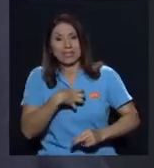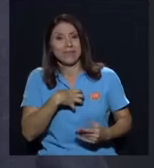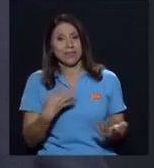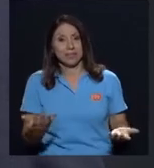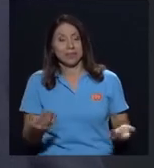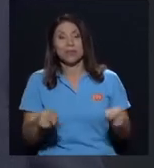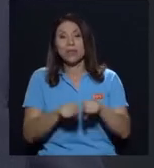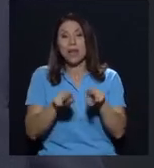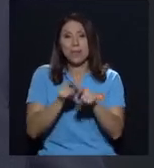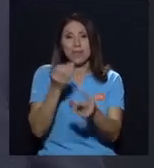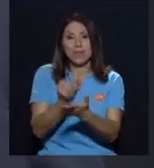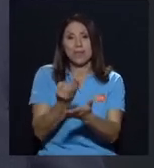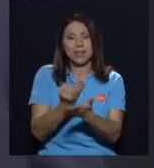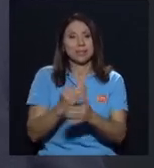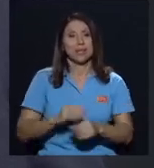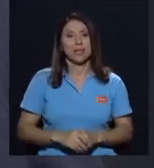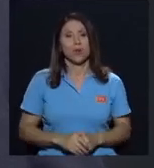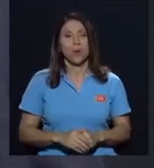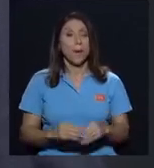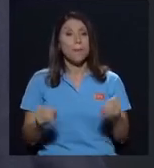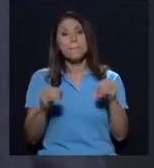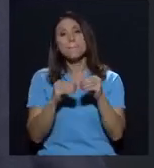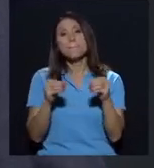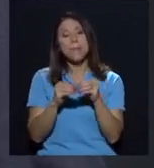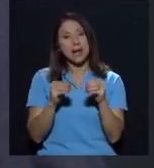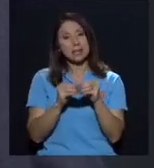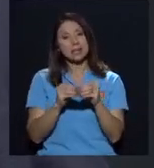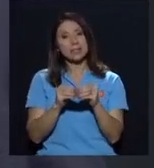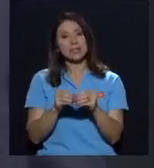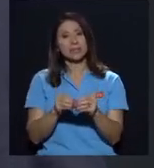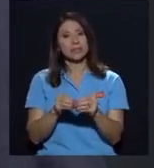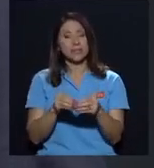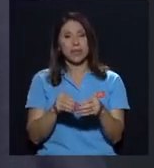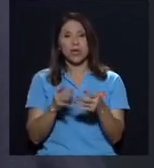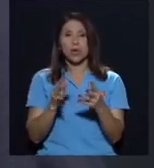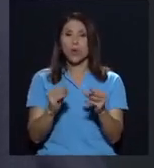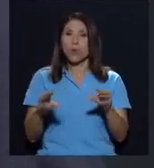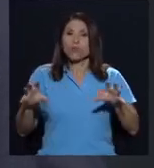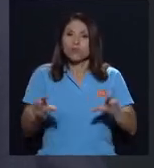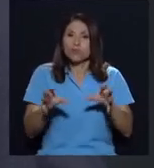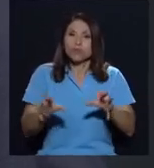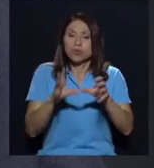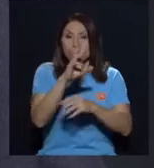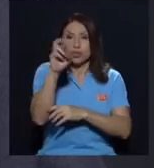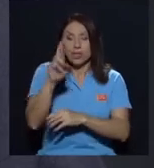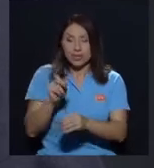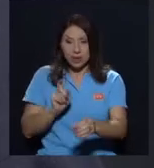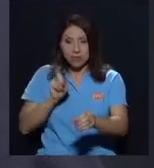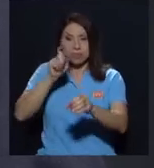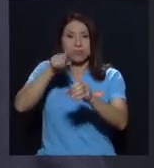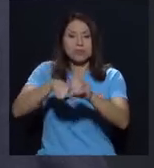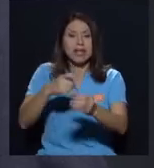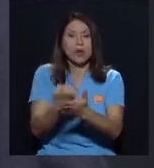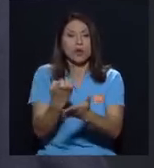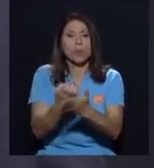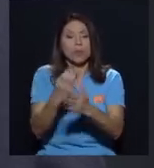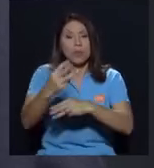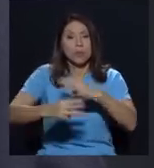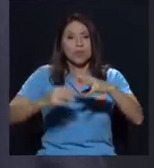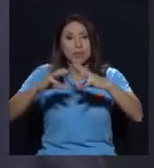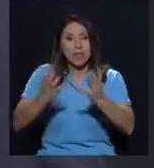fue una mayor inserción y participación de costa rica en la economía mundial entramos a la organización mundial del comercio